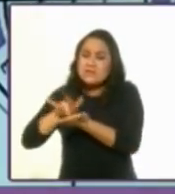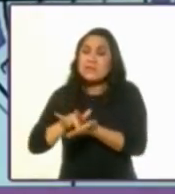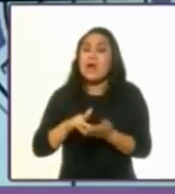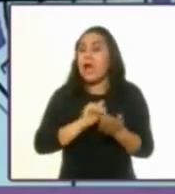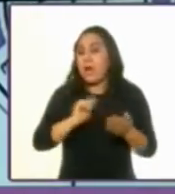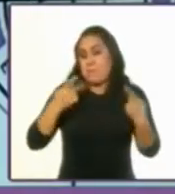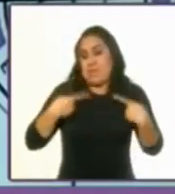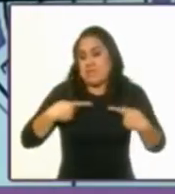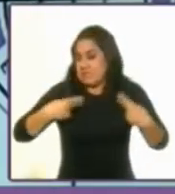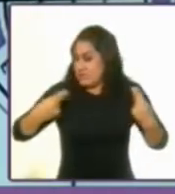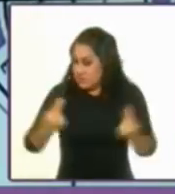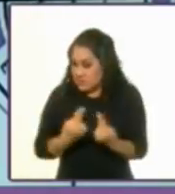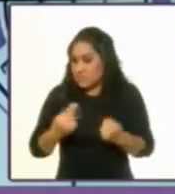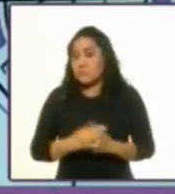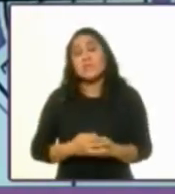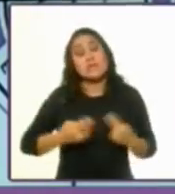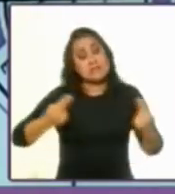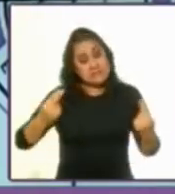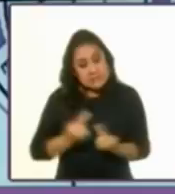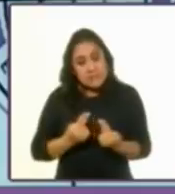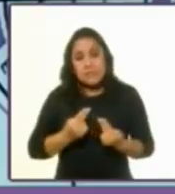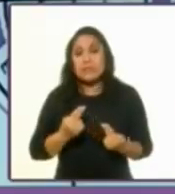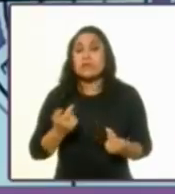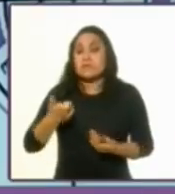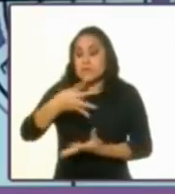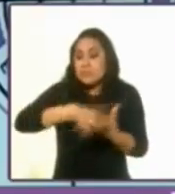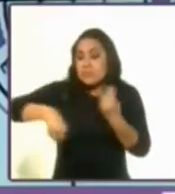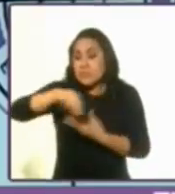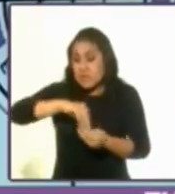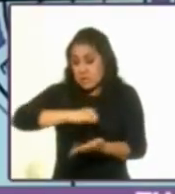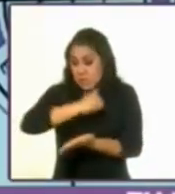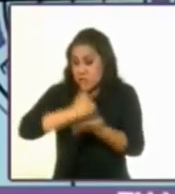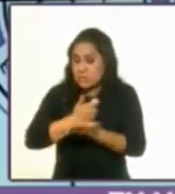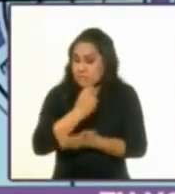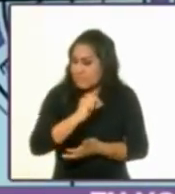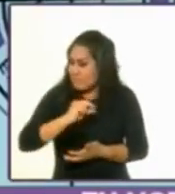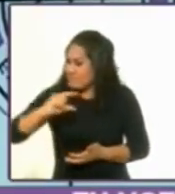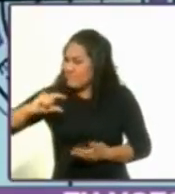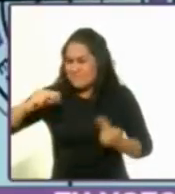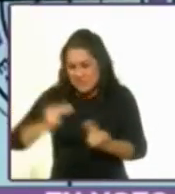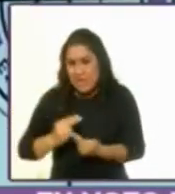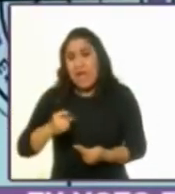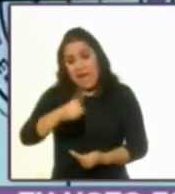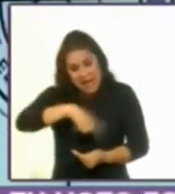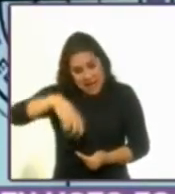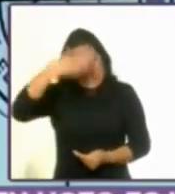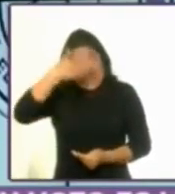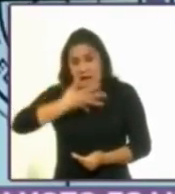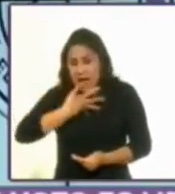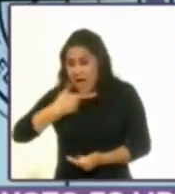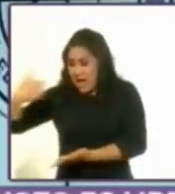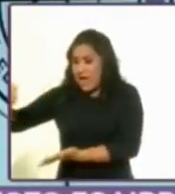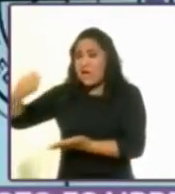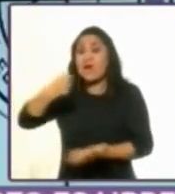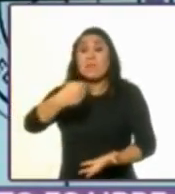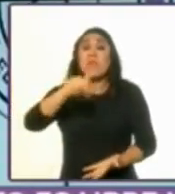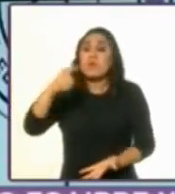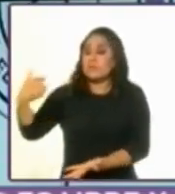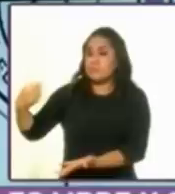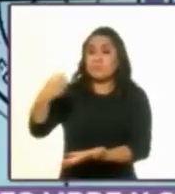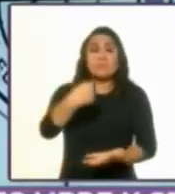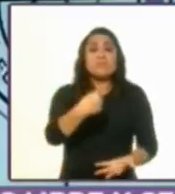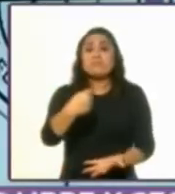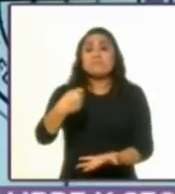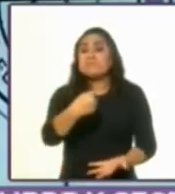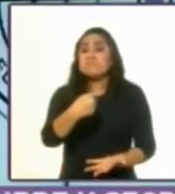necesiten necesitamos elevar el nivel económico en la ciudad sabemos que existe el recurso pero desafortunadamente ese recurso nunca